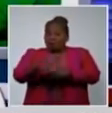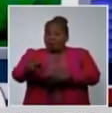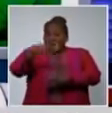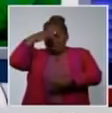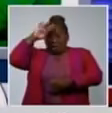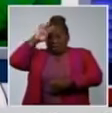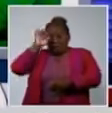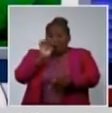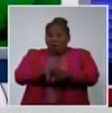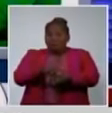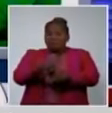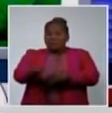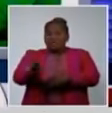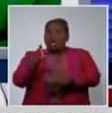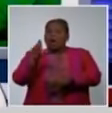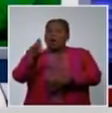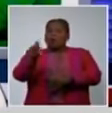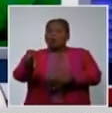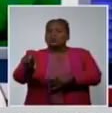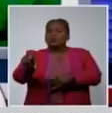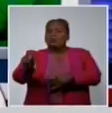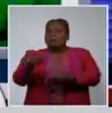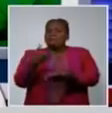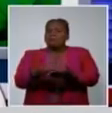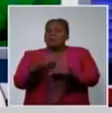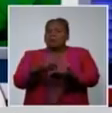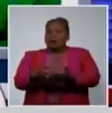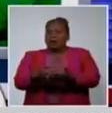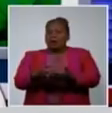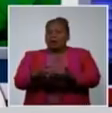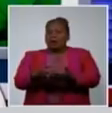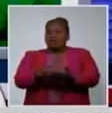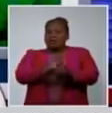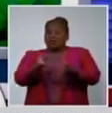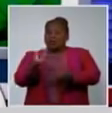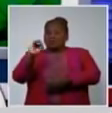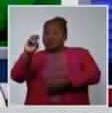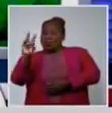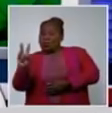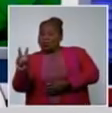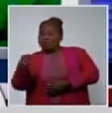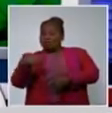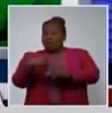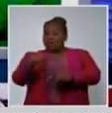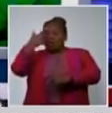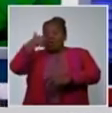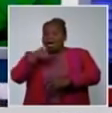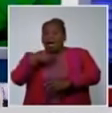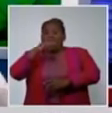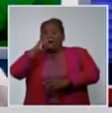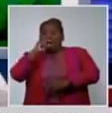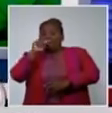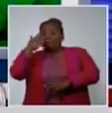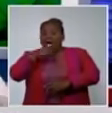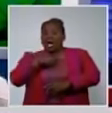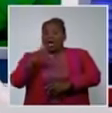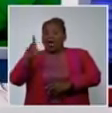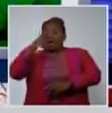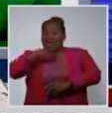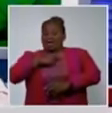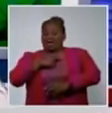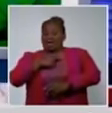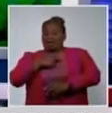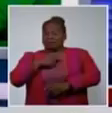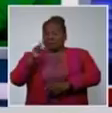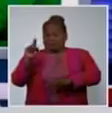pues sólo granados y abdalá yo también ya que tienen en la última